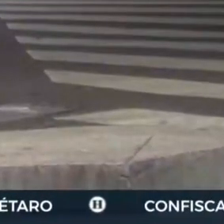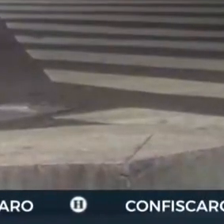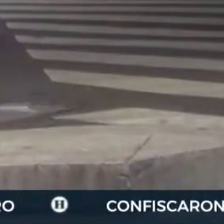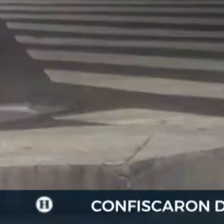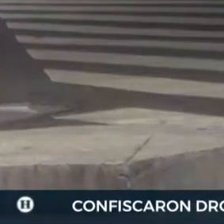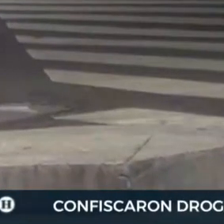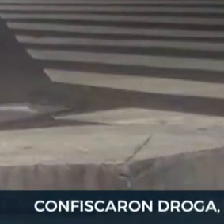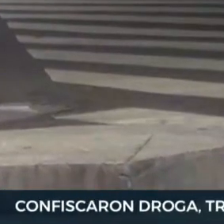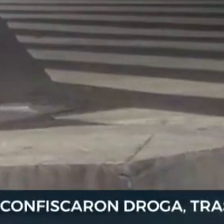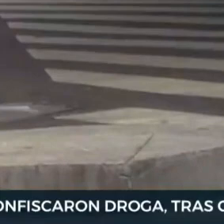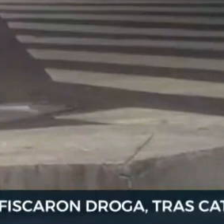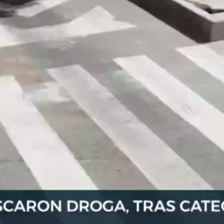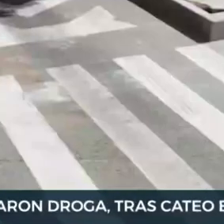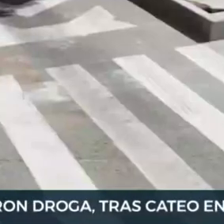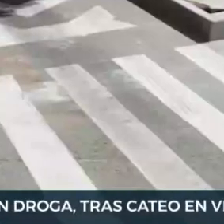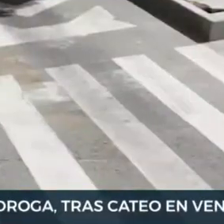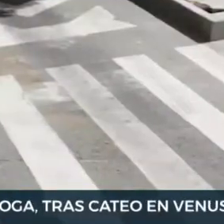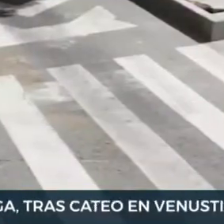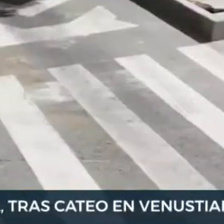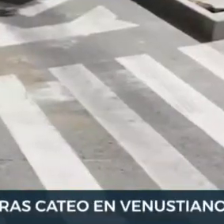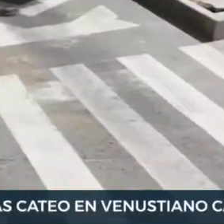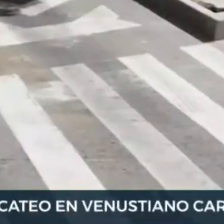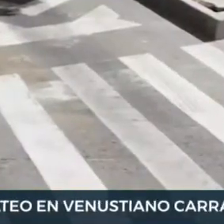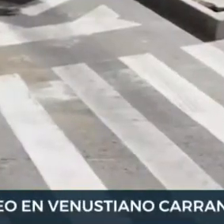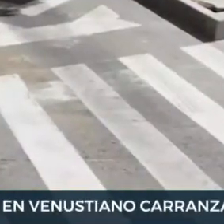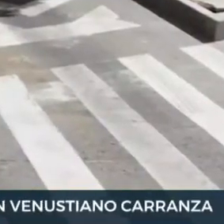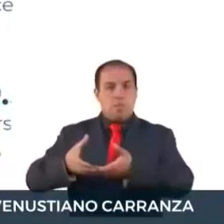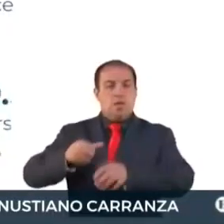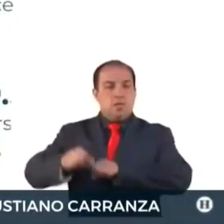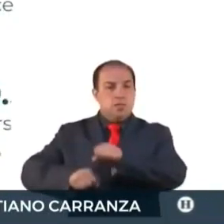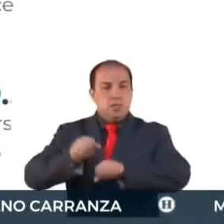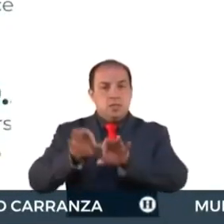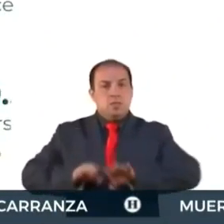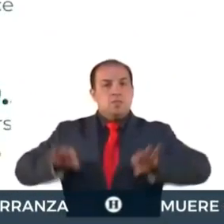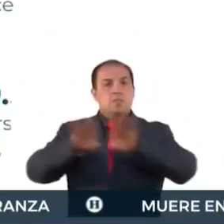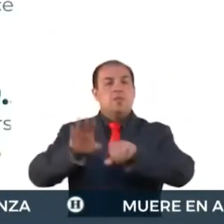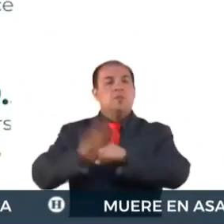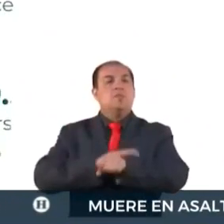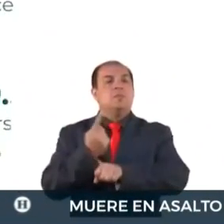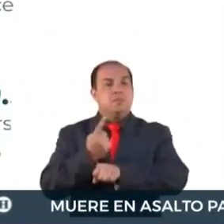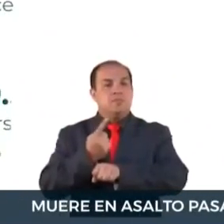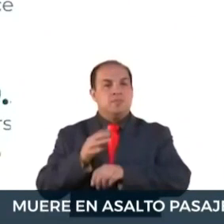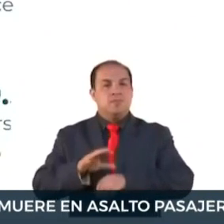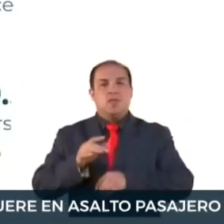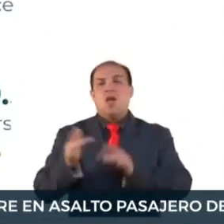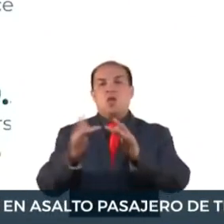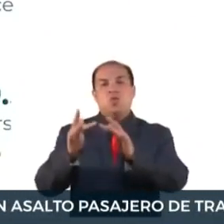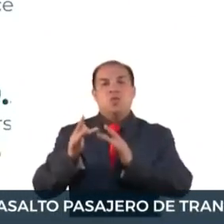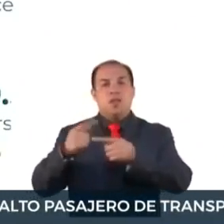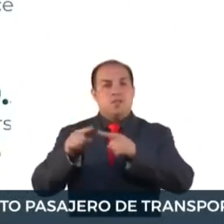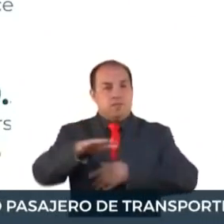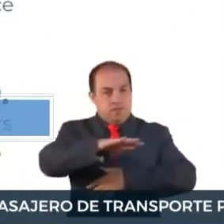de 9.5 millones de pesos y el 90% de avances. Lo que ofrece es una conexión entre zonas